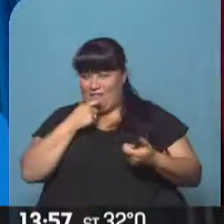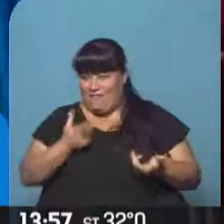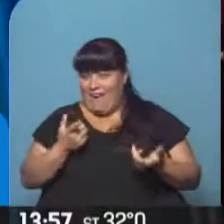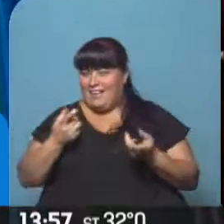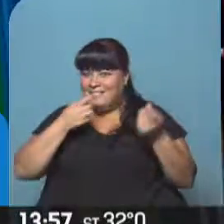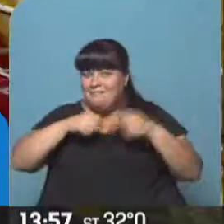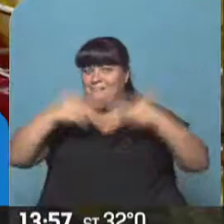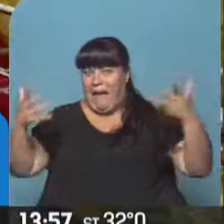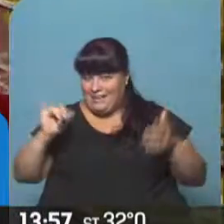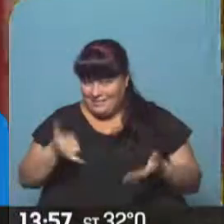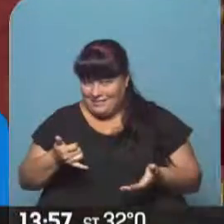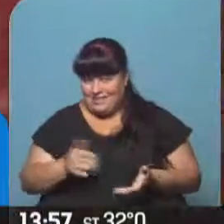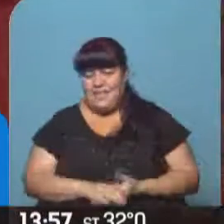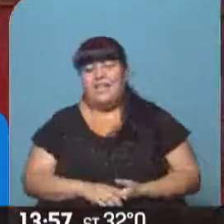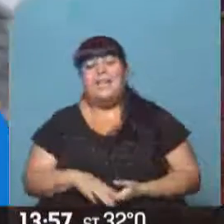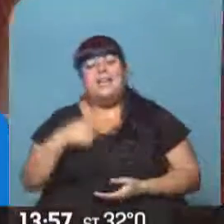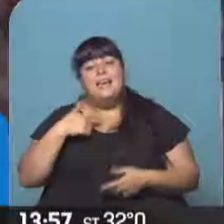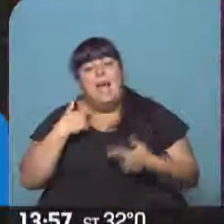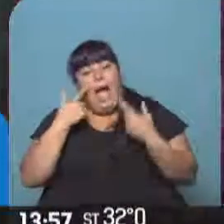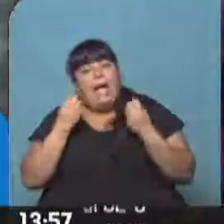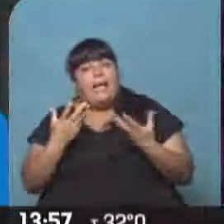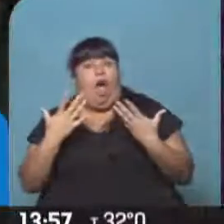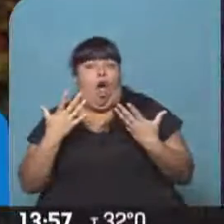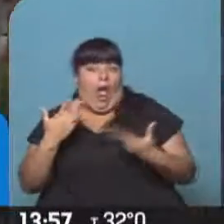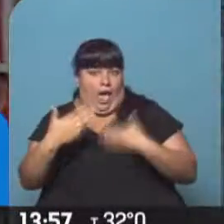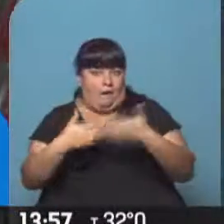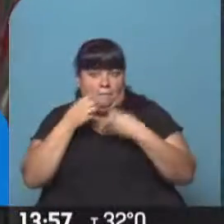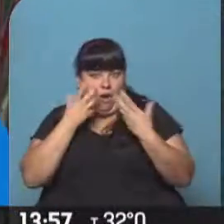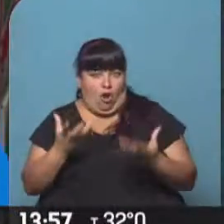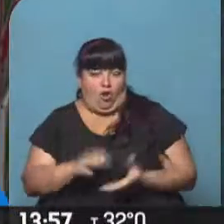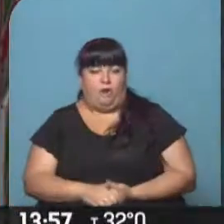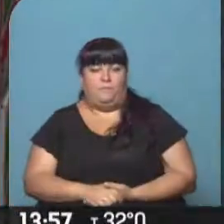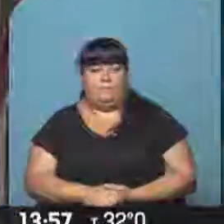ventas se incrementen y estamos expectantes de que así sea